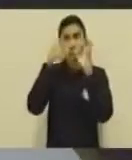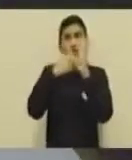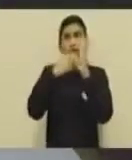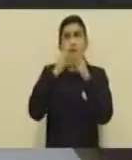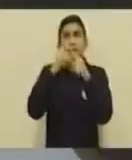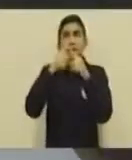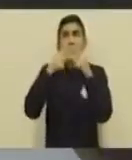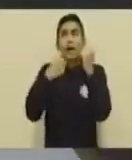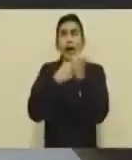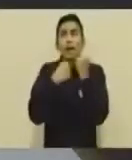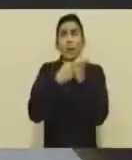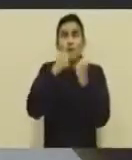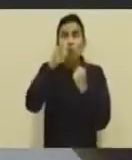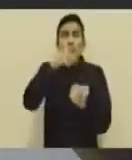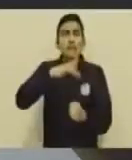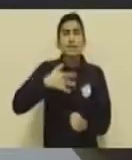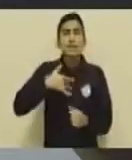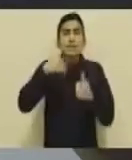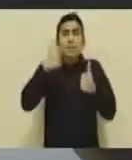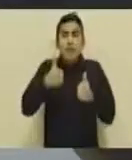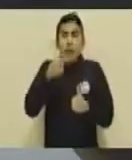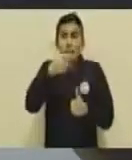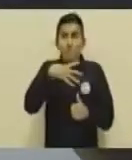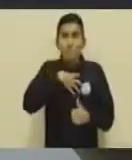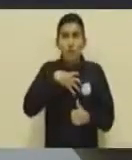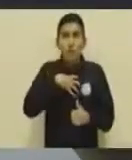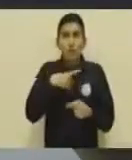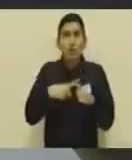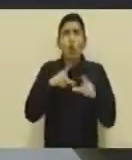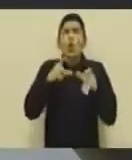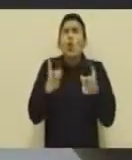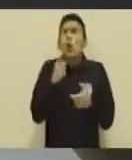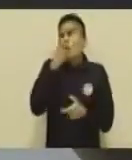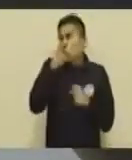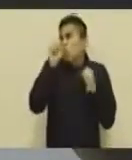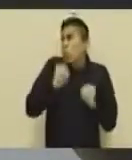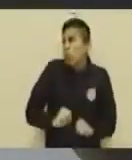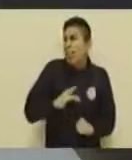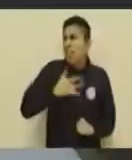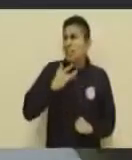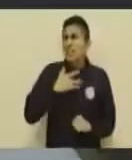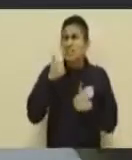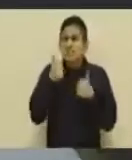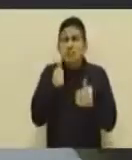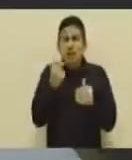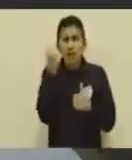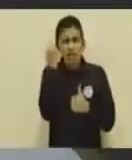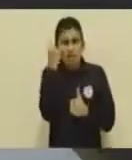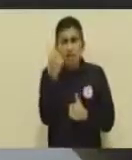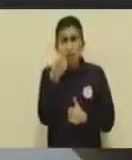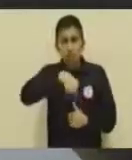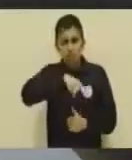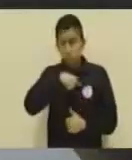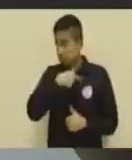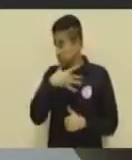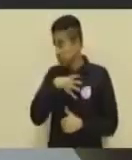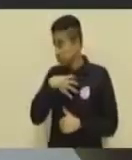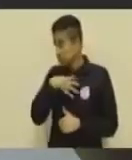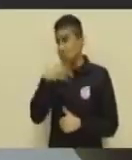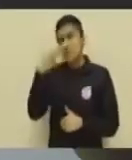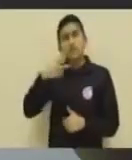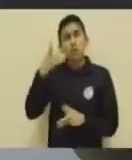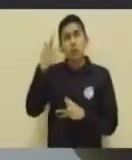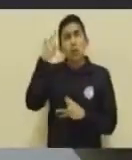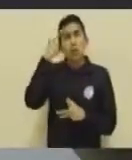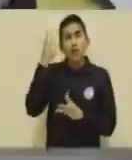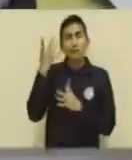transmitir bienestar a alguien, tenemos que sentirnos bien nosotros mismos, ¿verdad? ¿Cómo podemos trabajar ese proceso de entendimiento tomando en cuenta